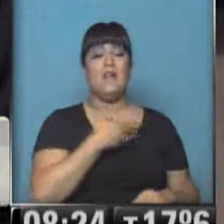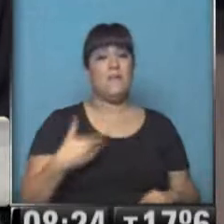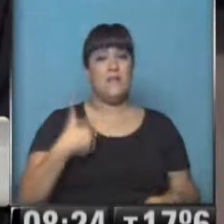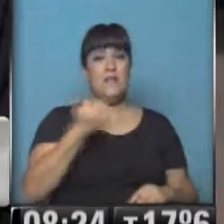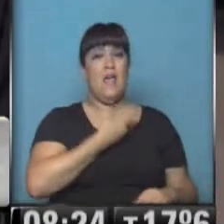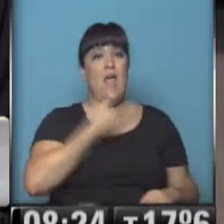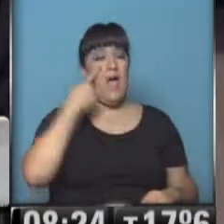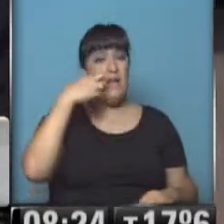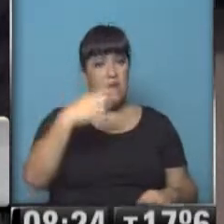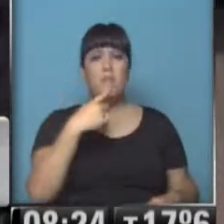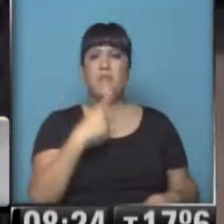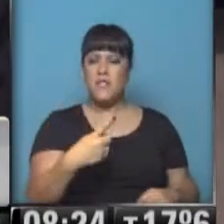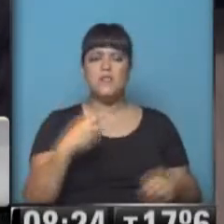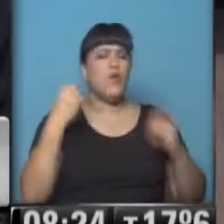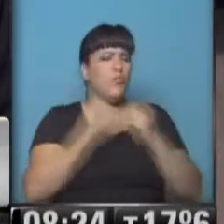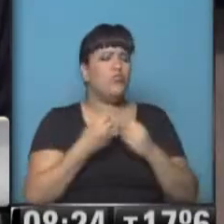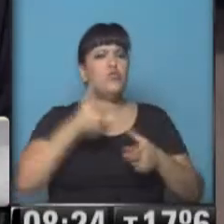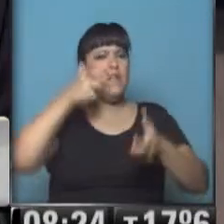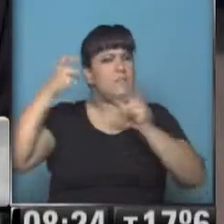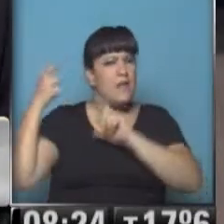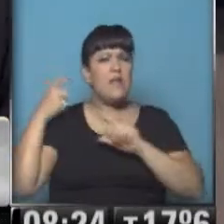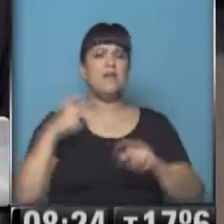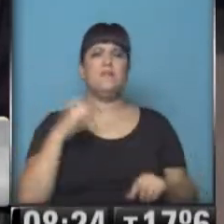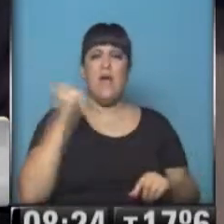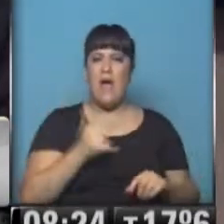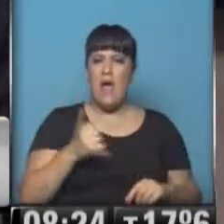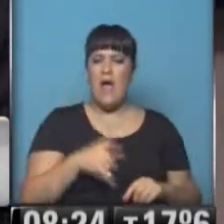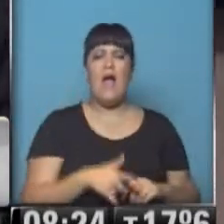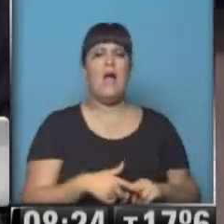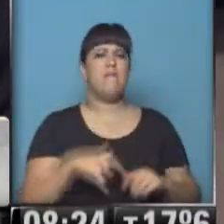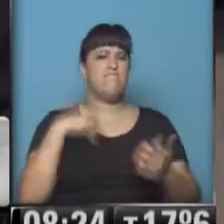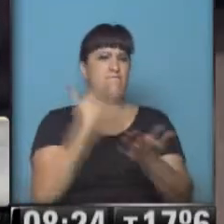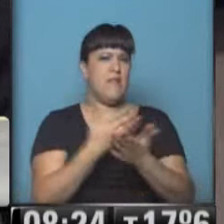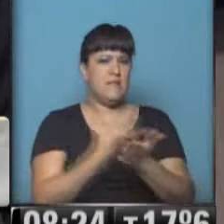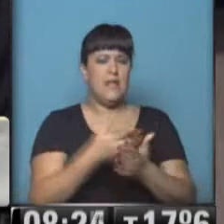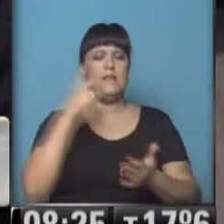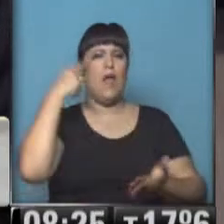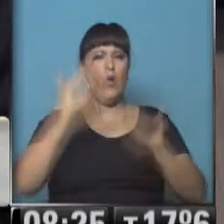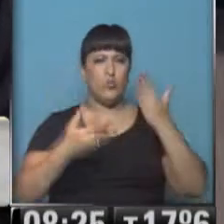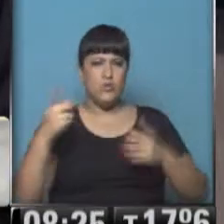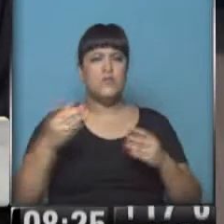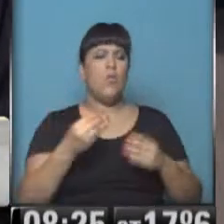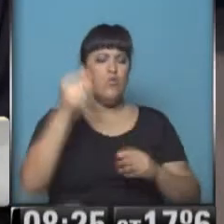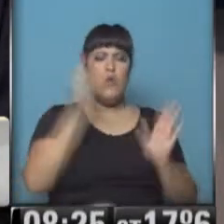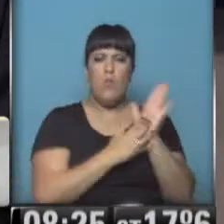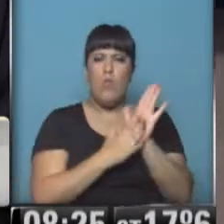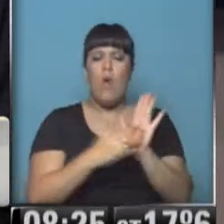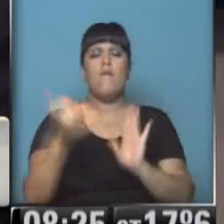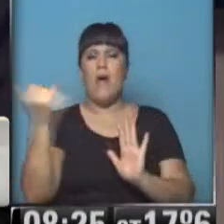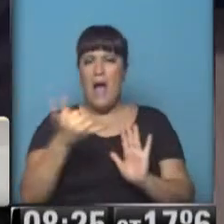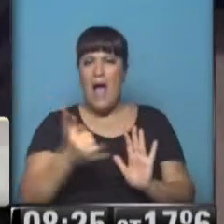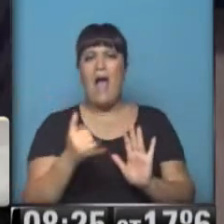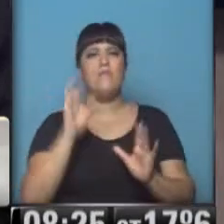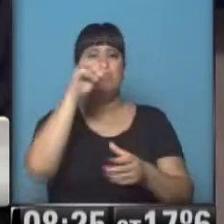una que está con muchos antecedentes presentados en la justicia es decir muchas pruebas que involucra al banco